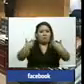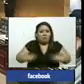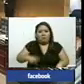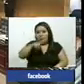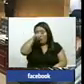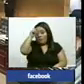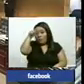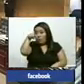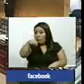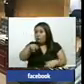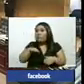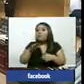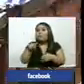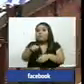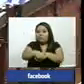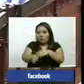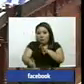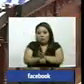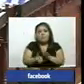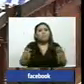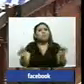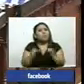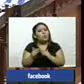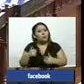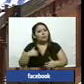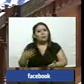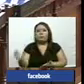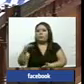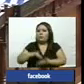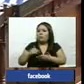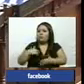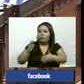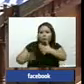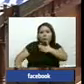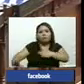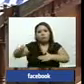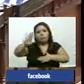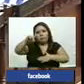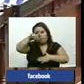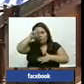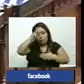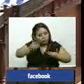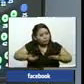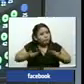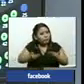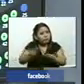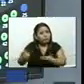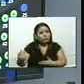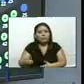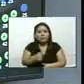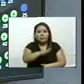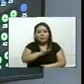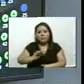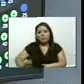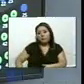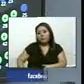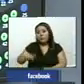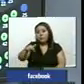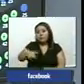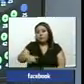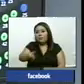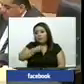la Asamblea Legislativa. Más bien reiteró su compromiso por seguir trabajando en beneficio de los salvadoreños.